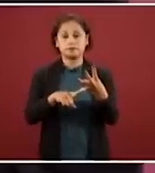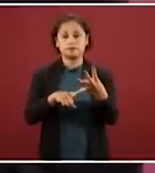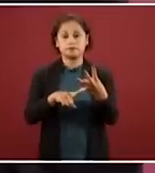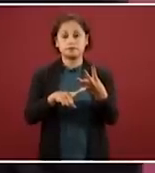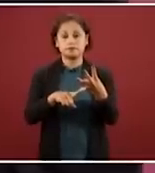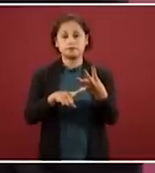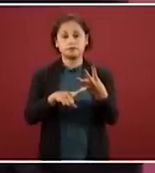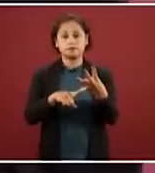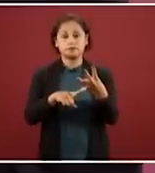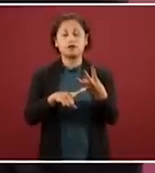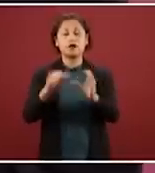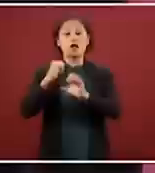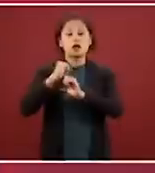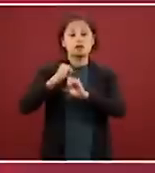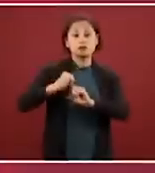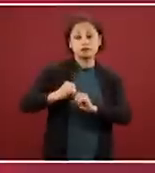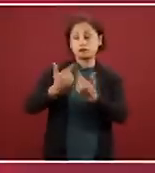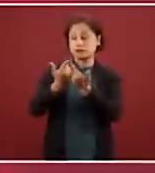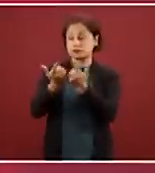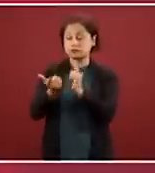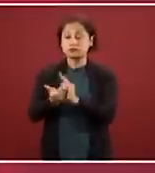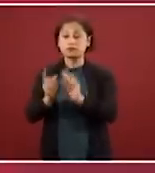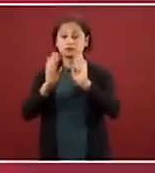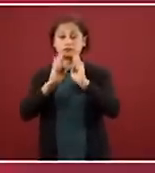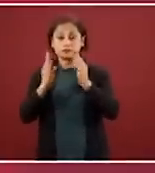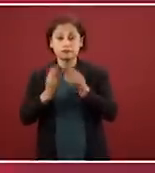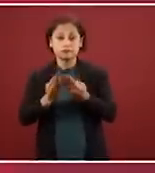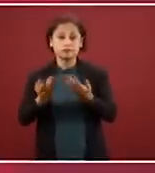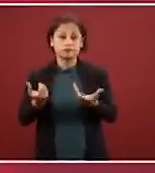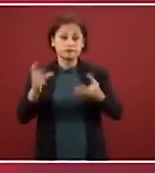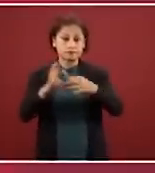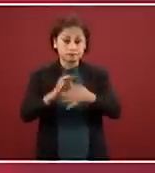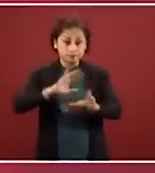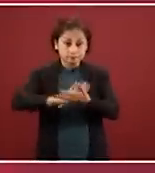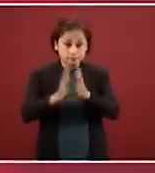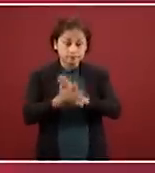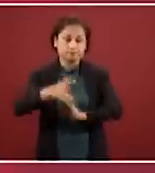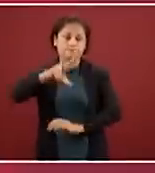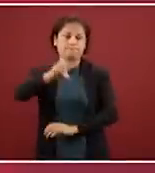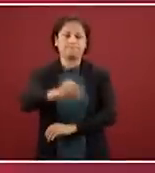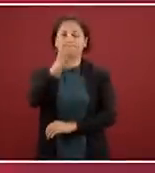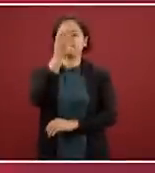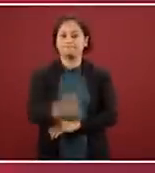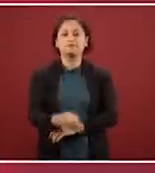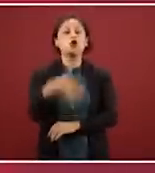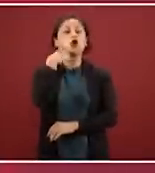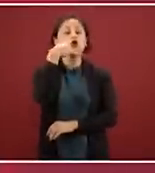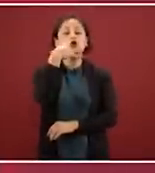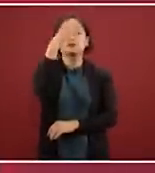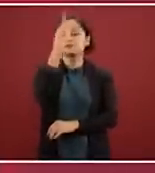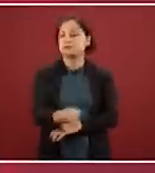el contubernio, la corrupción, es decir, que la delincuencia